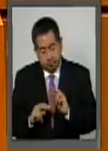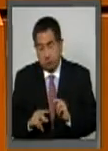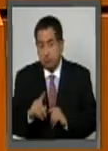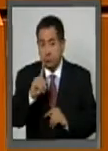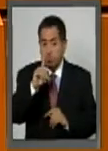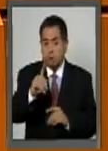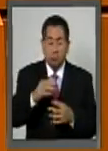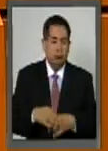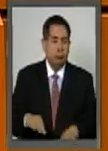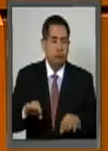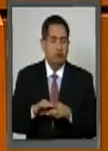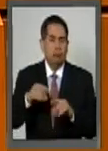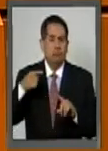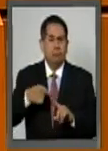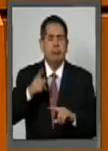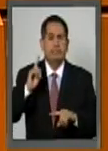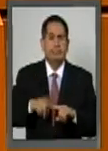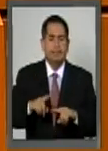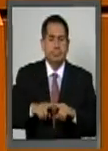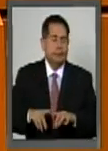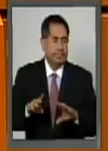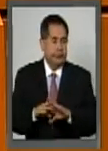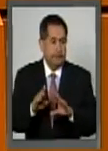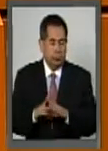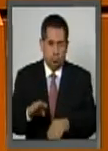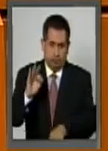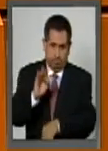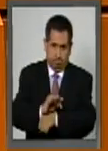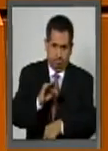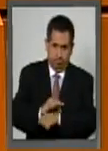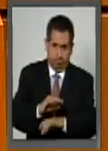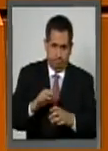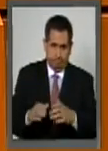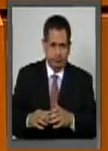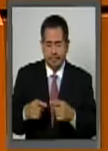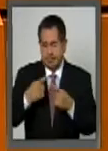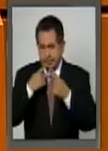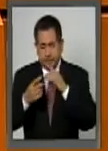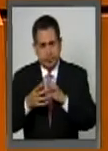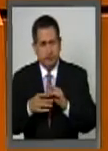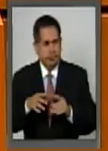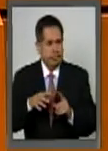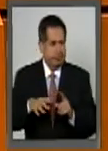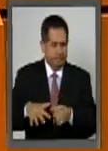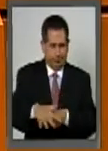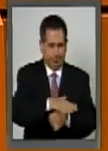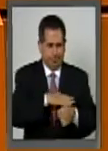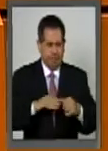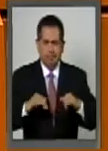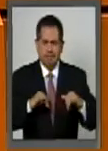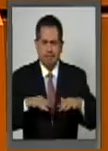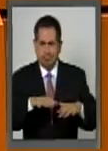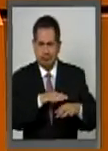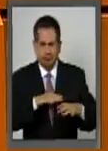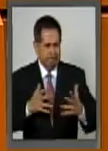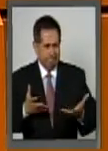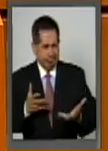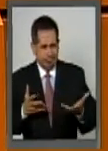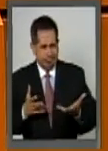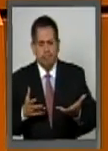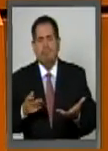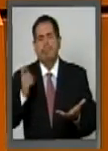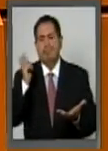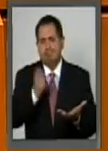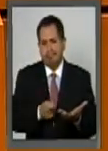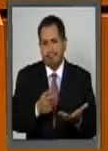central consistía en la protección de indicaciones geográficas, que no son otra cosa, como aquí ya